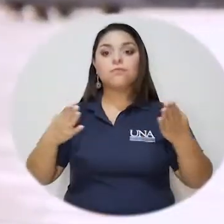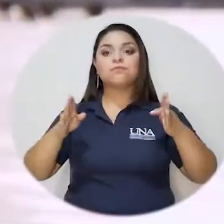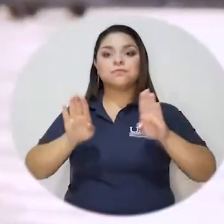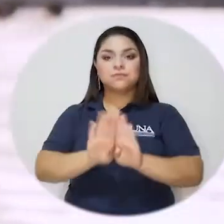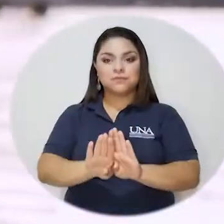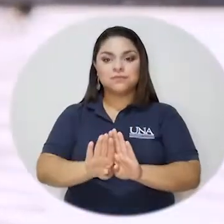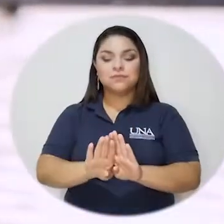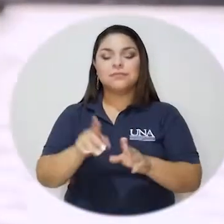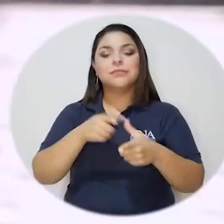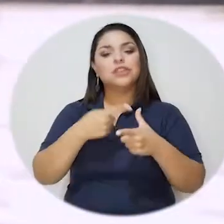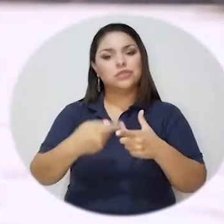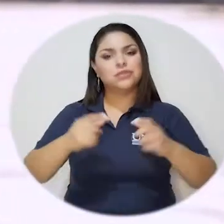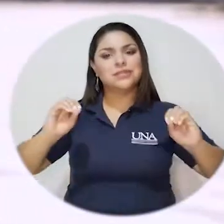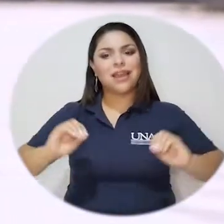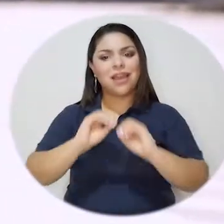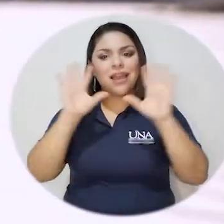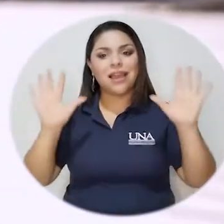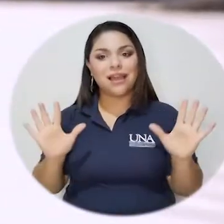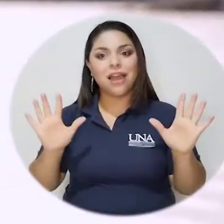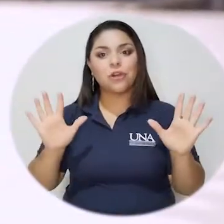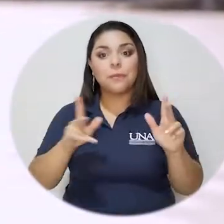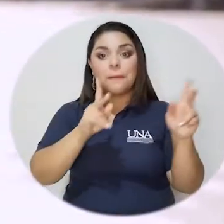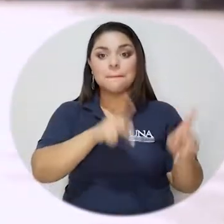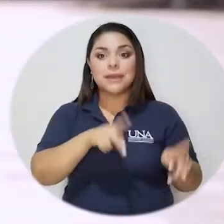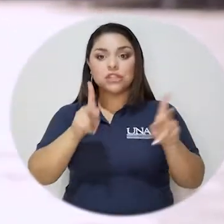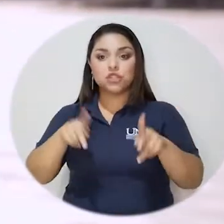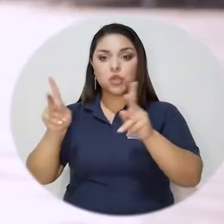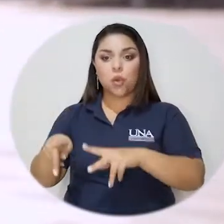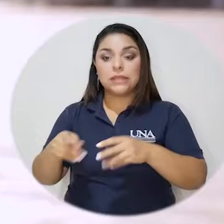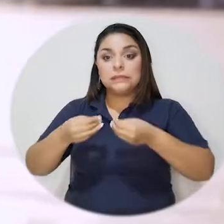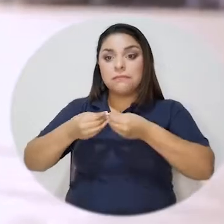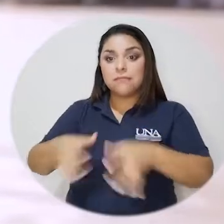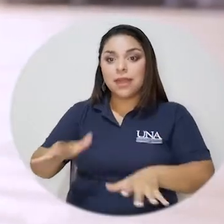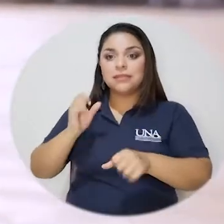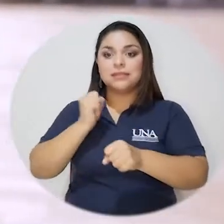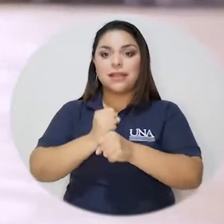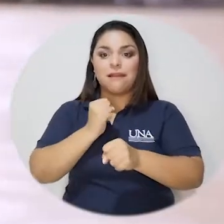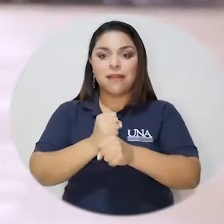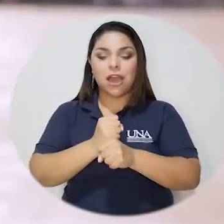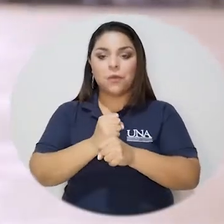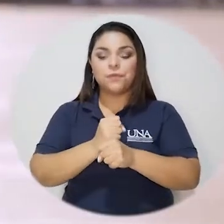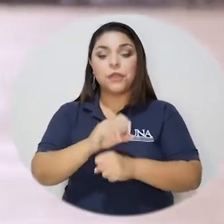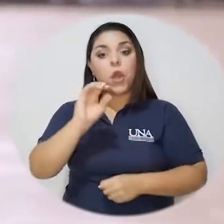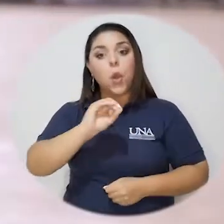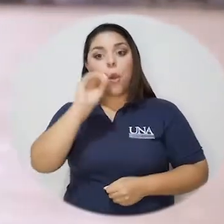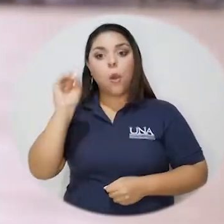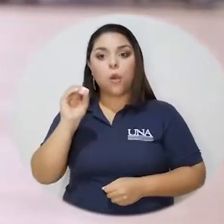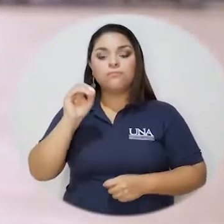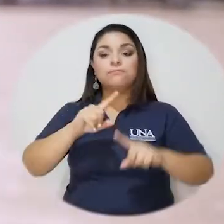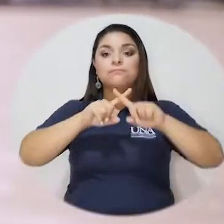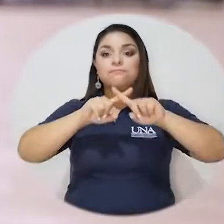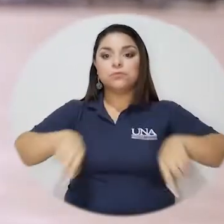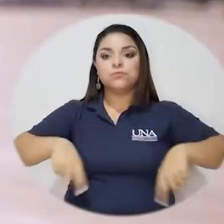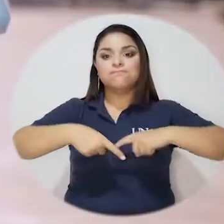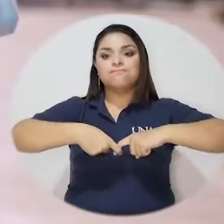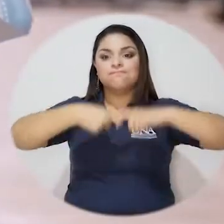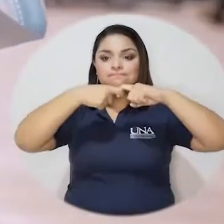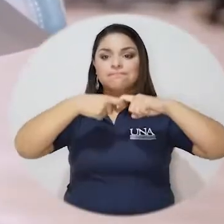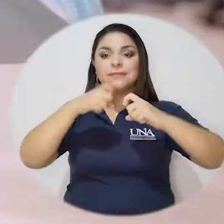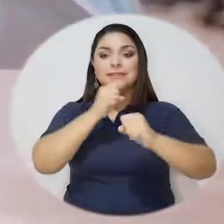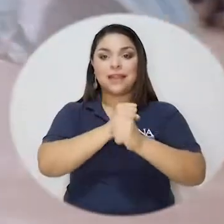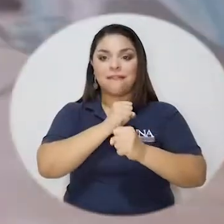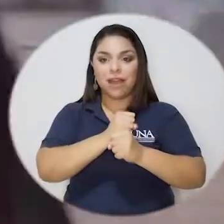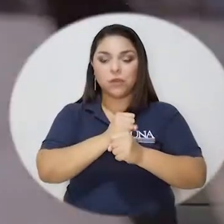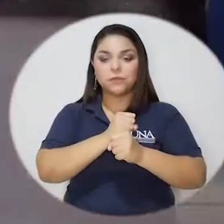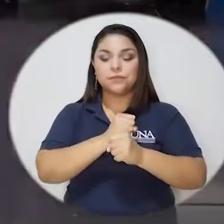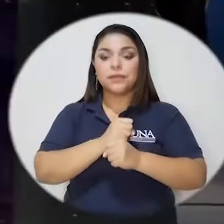cerrado. Entonces, claro, las personas perdieron el empleo o suspendieron su